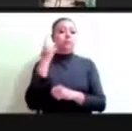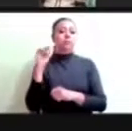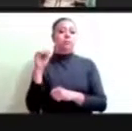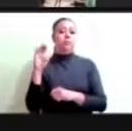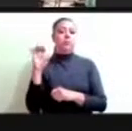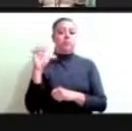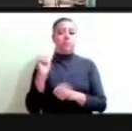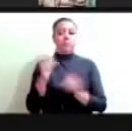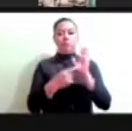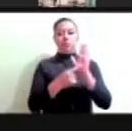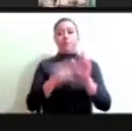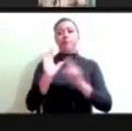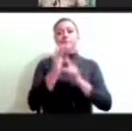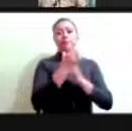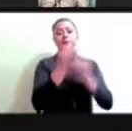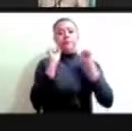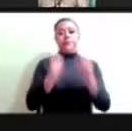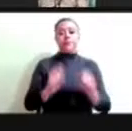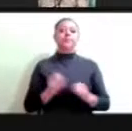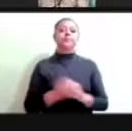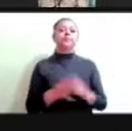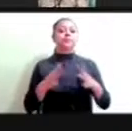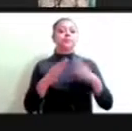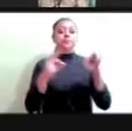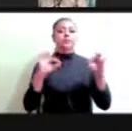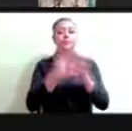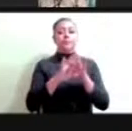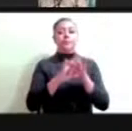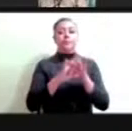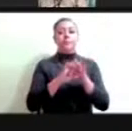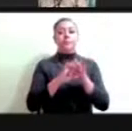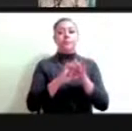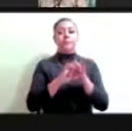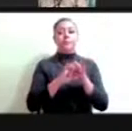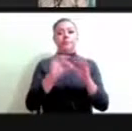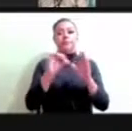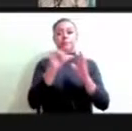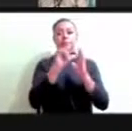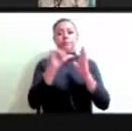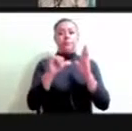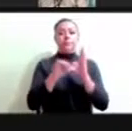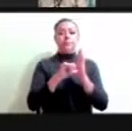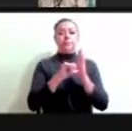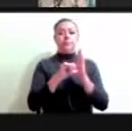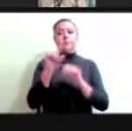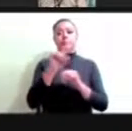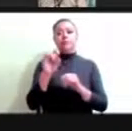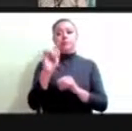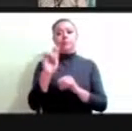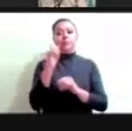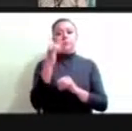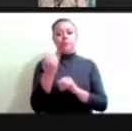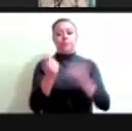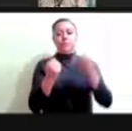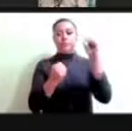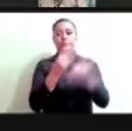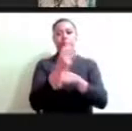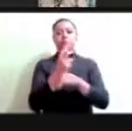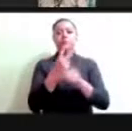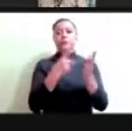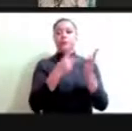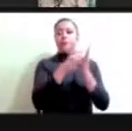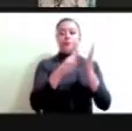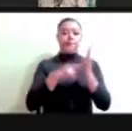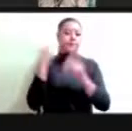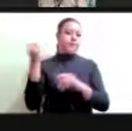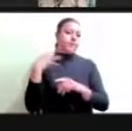de Seguridad. Para fundamentar el dictamen y de conformidad con lo dispuesto por la fracción tercera del artículo 129 del Reglamento del Congreso de la Ciudad de